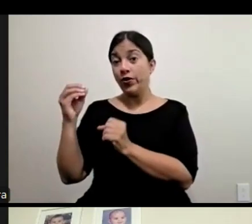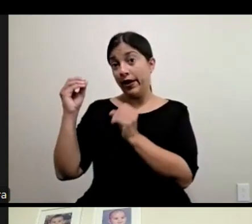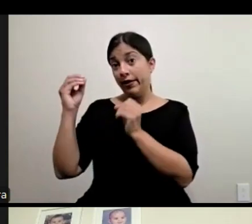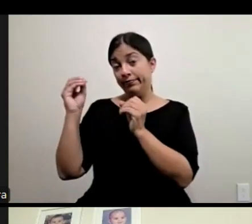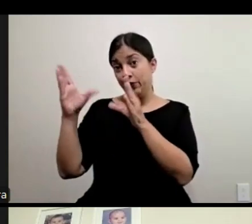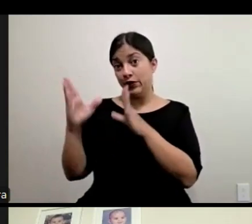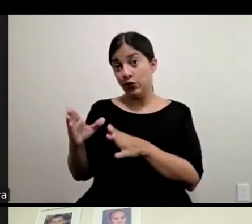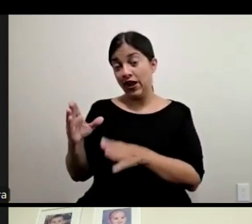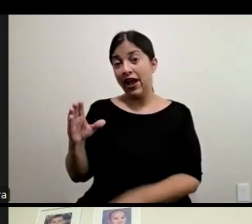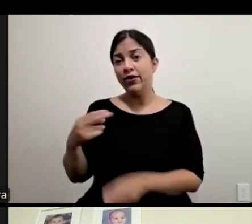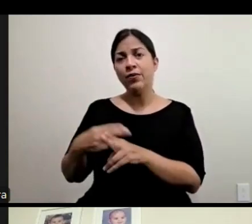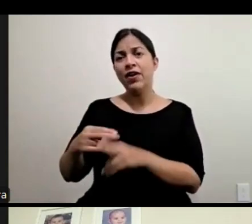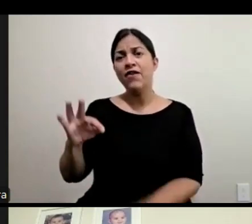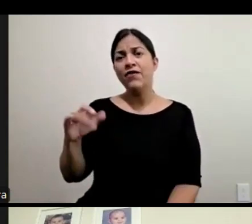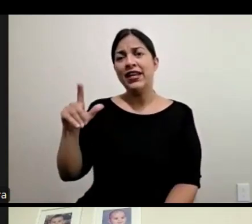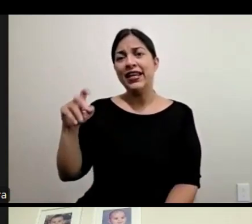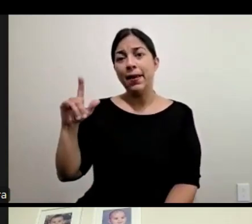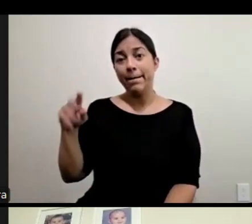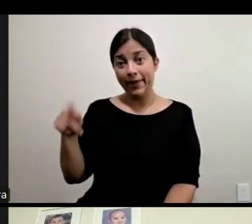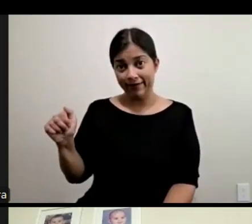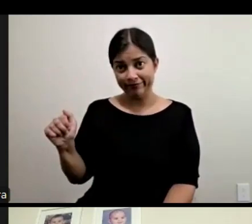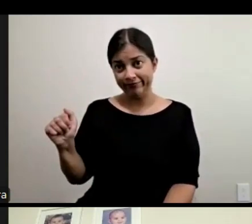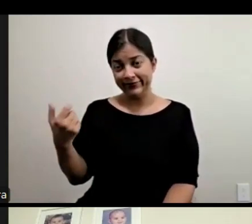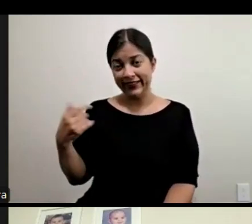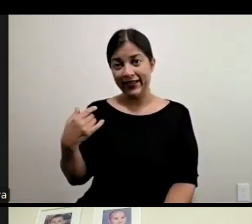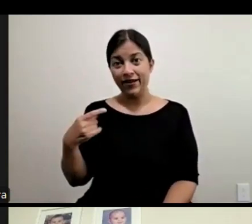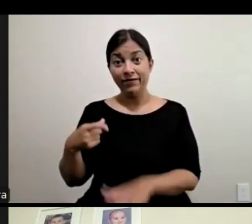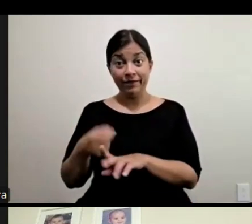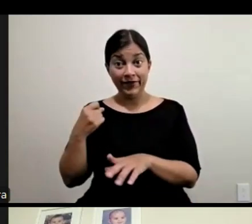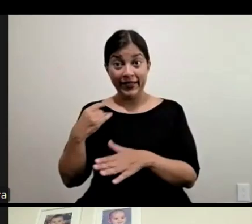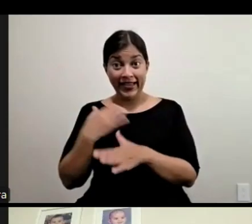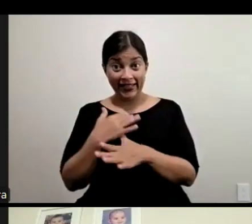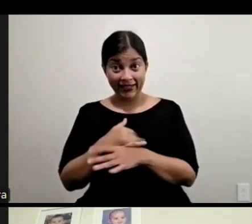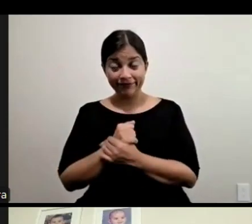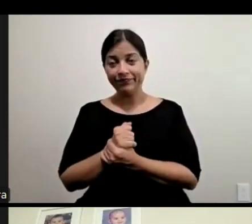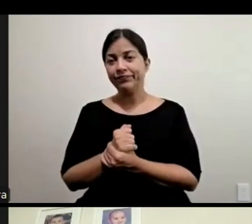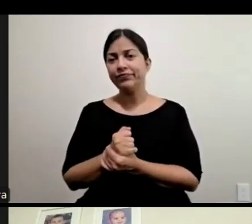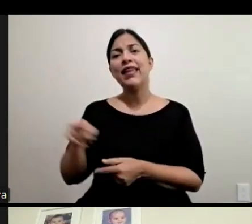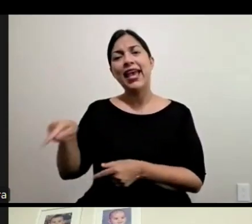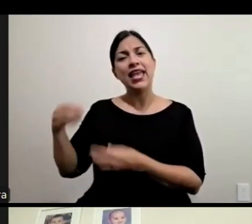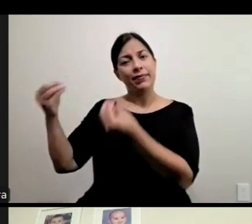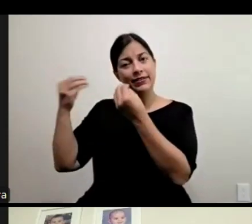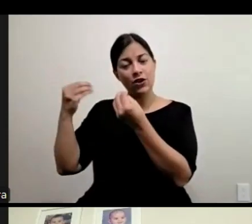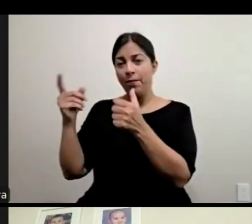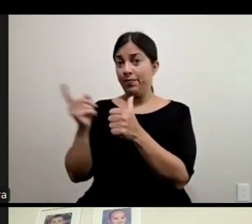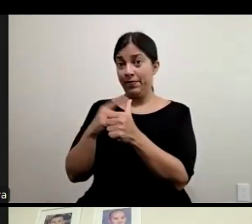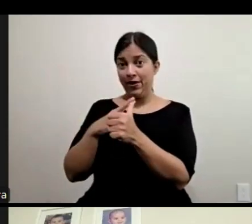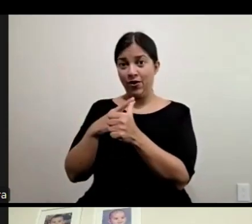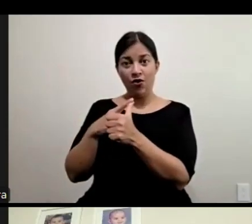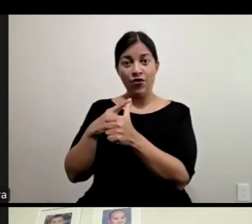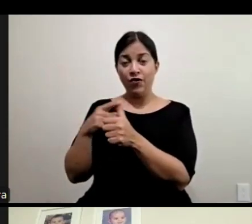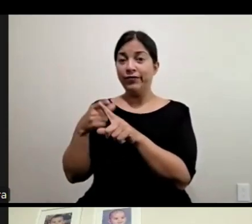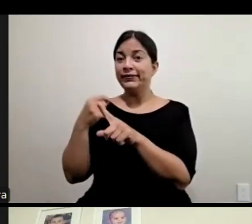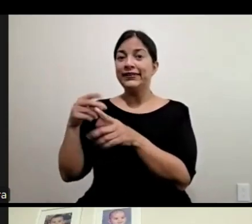inglesa, y ella, pues, me transmitió a mí los primeros conocimientos en danza histórica. Créeme que fue